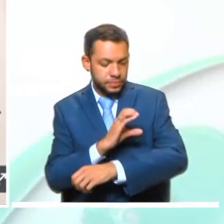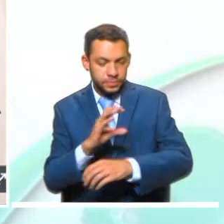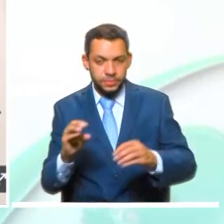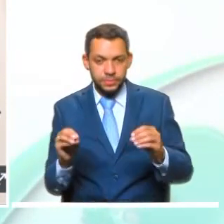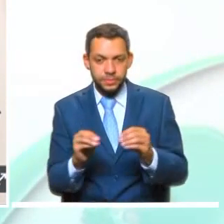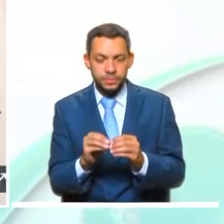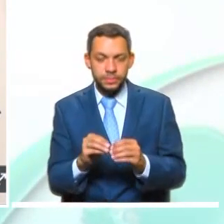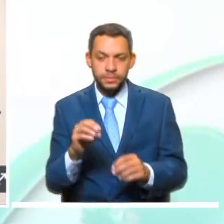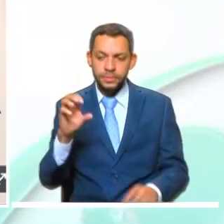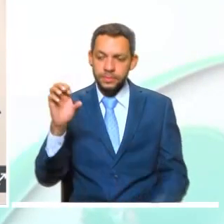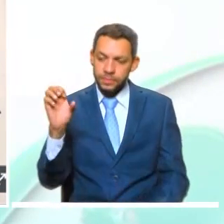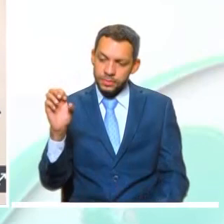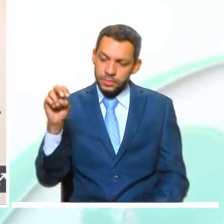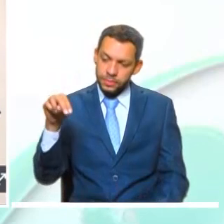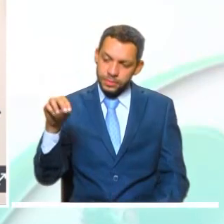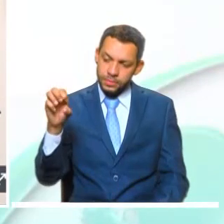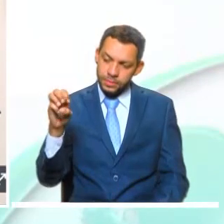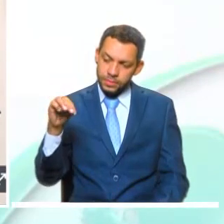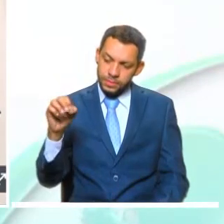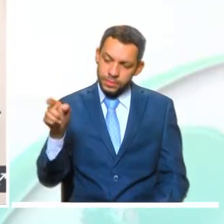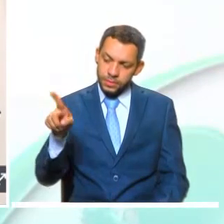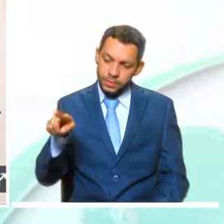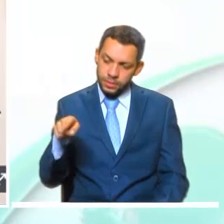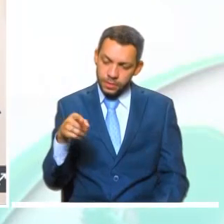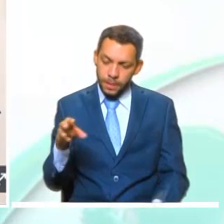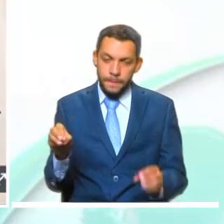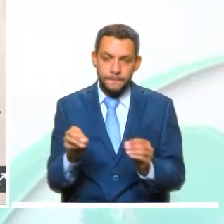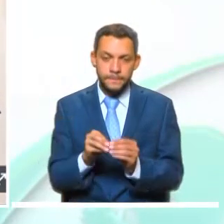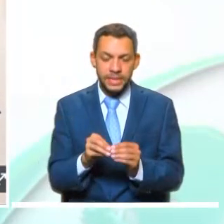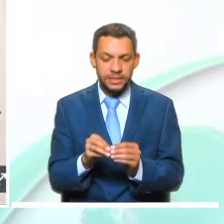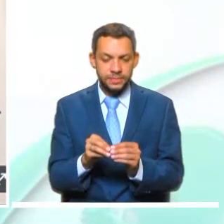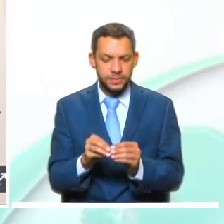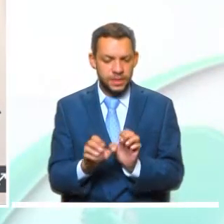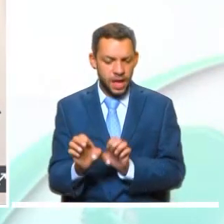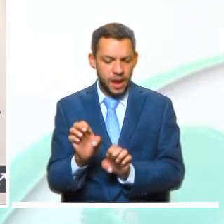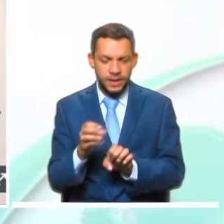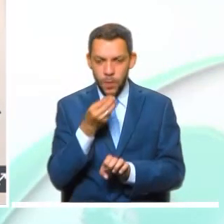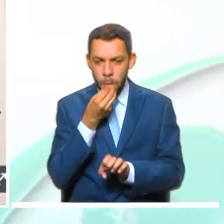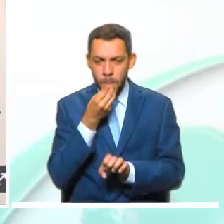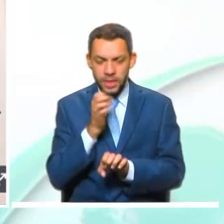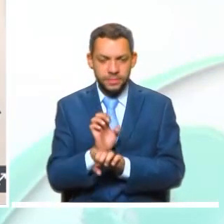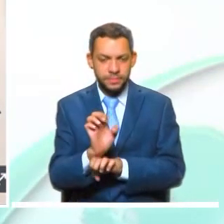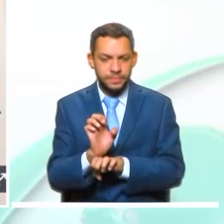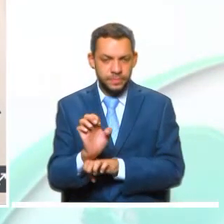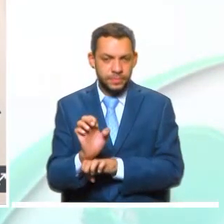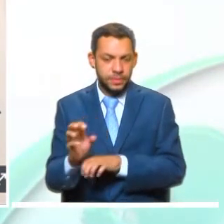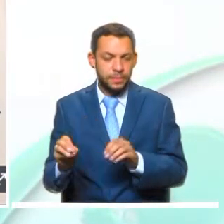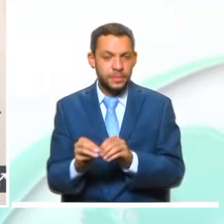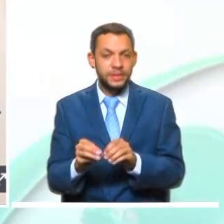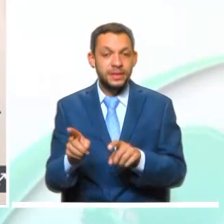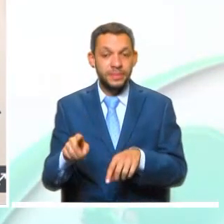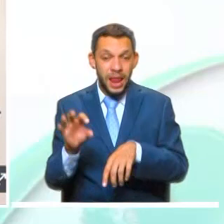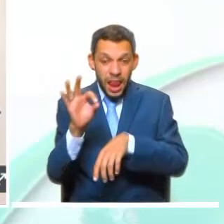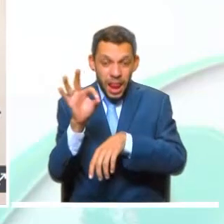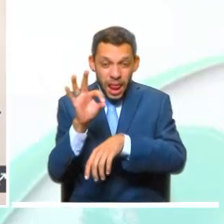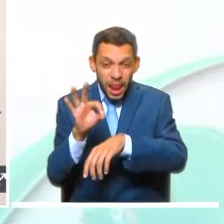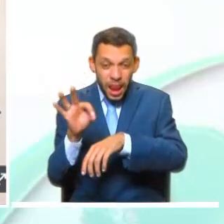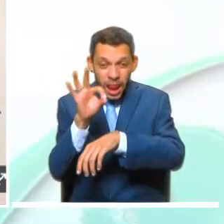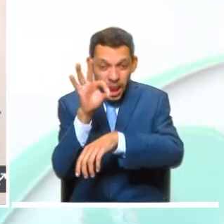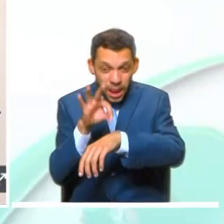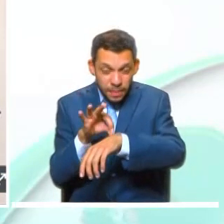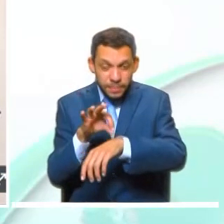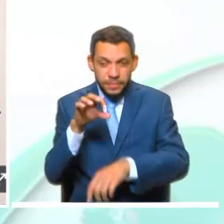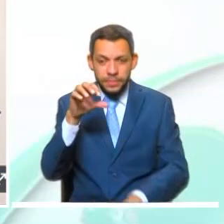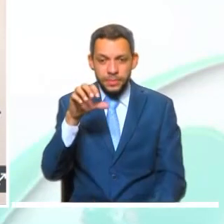café hay unos y hay productos vienen nosotros tenemos un producto de la abeja que llama apis mellifera tenemos un producto del